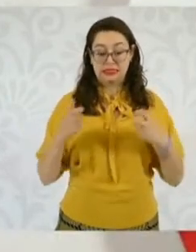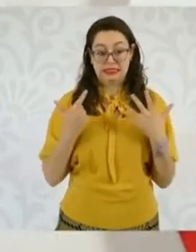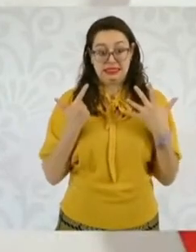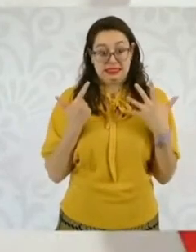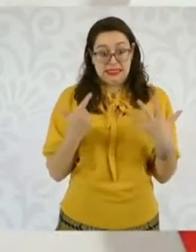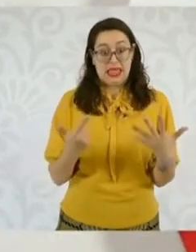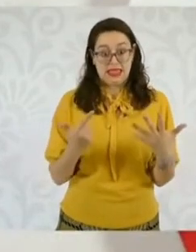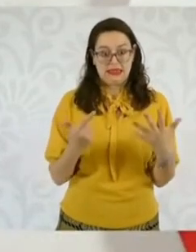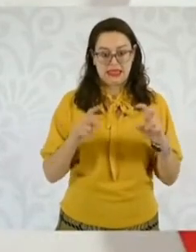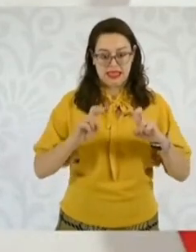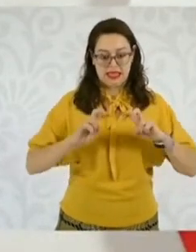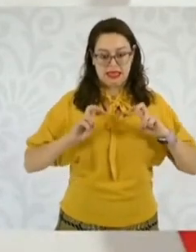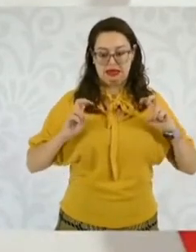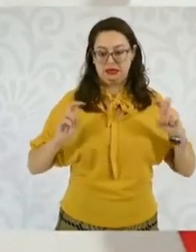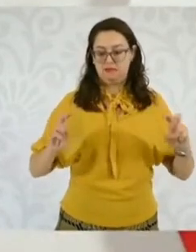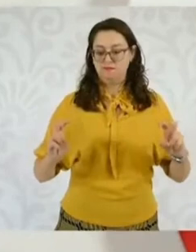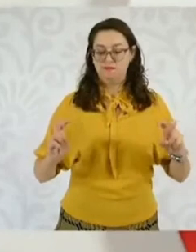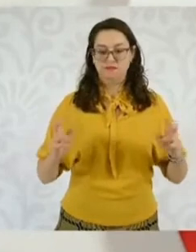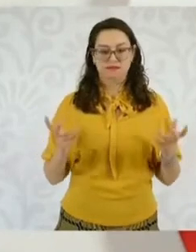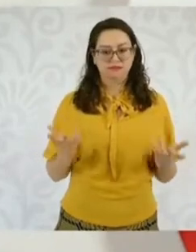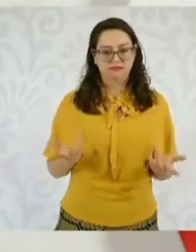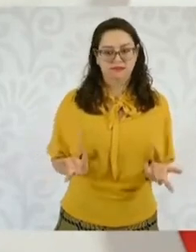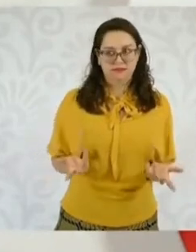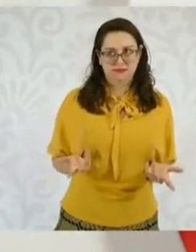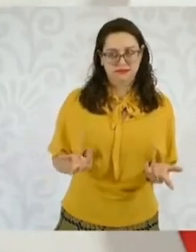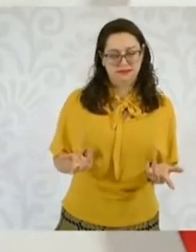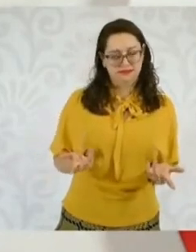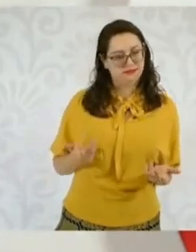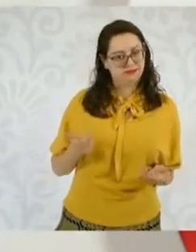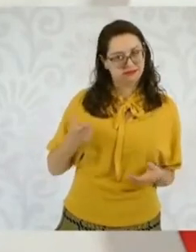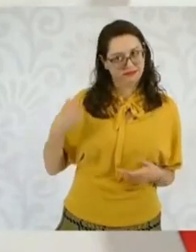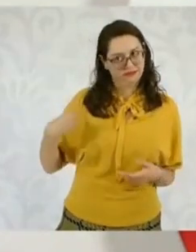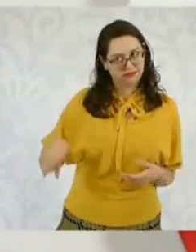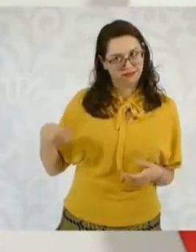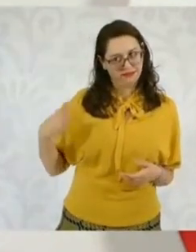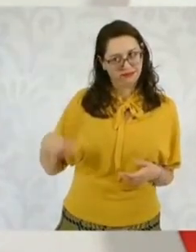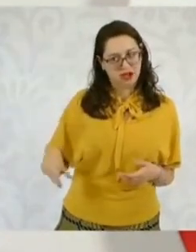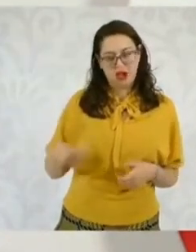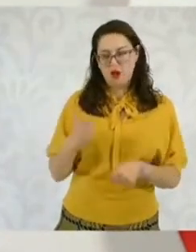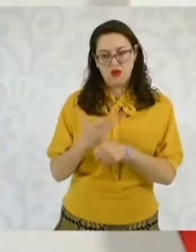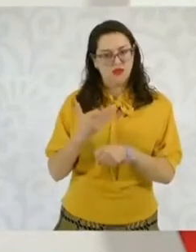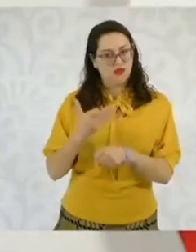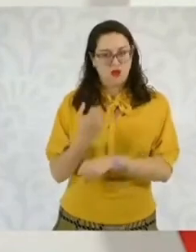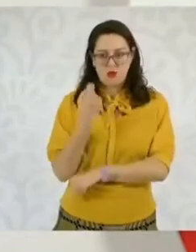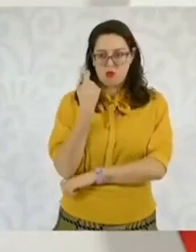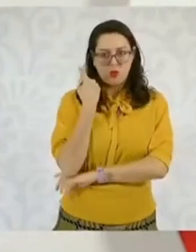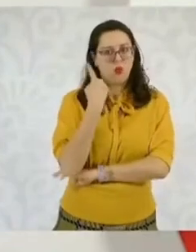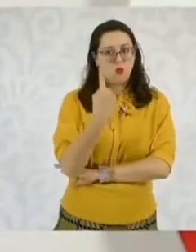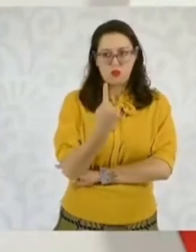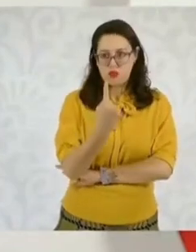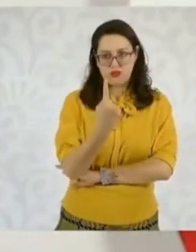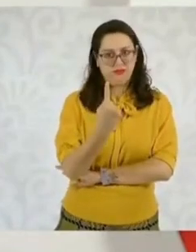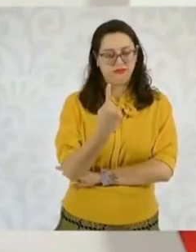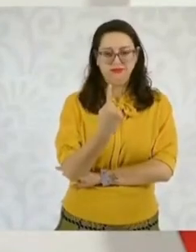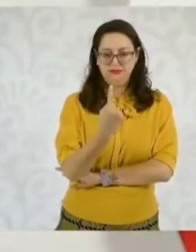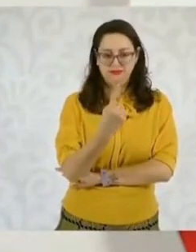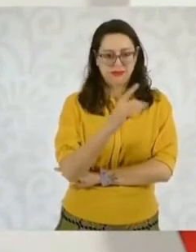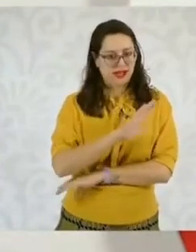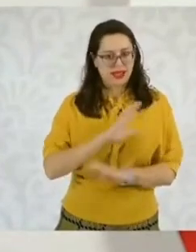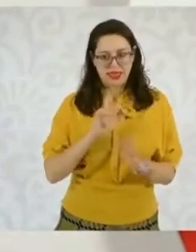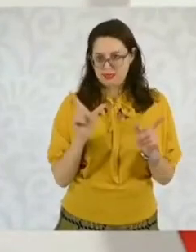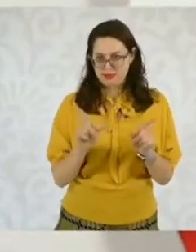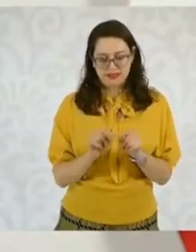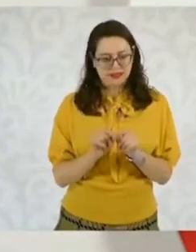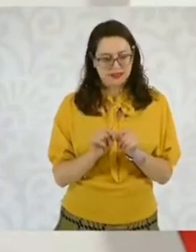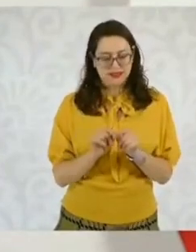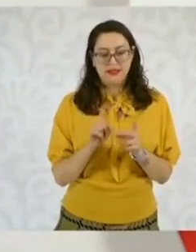obviamente al volverse un órgano menos dispendioso, pues nada más vamos a tener un titular y entonces de 7 pasamos a 1.